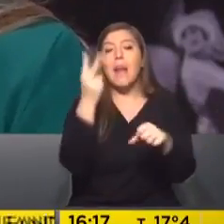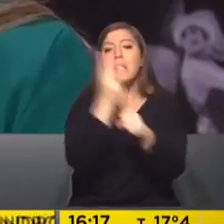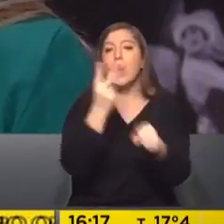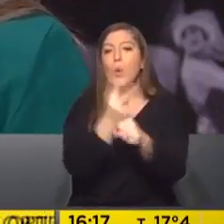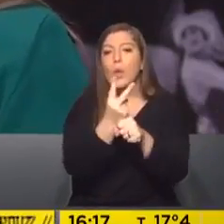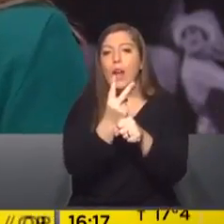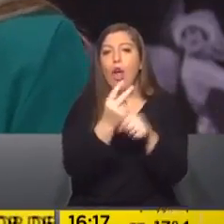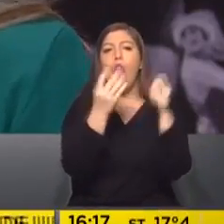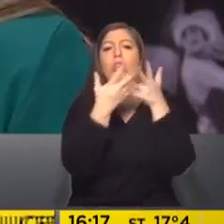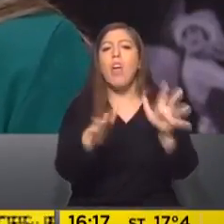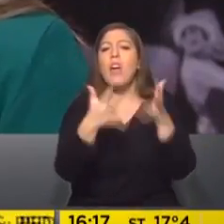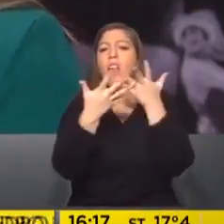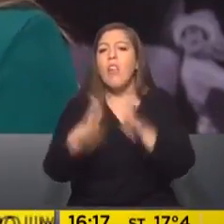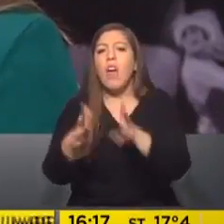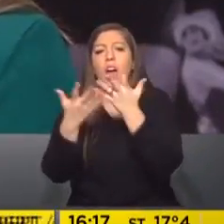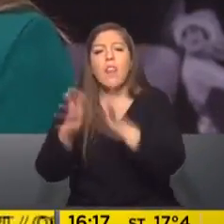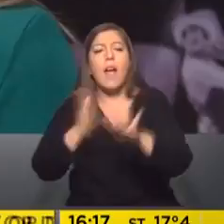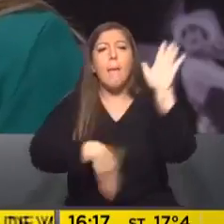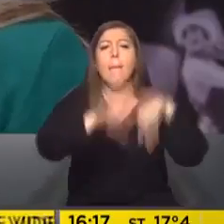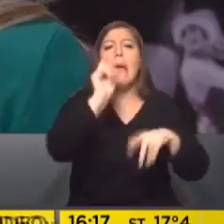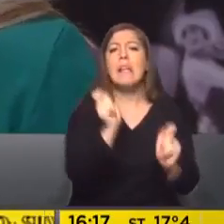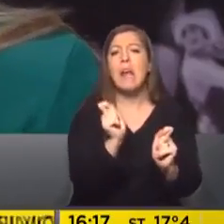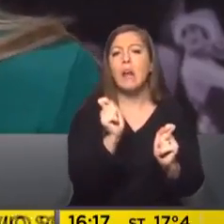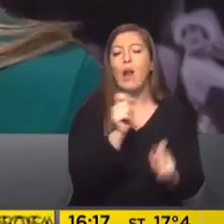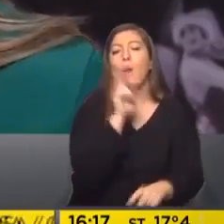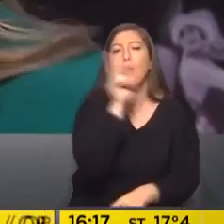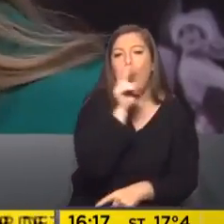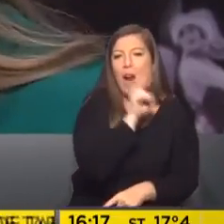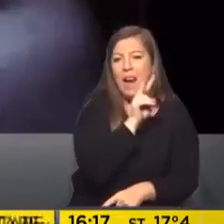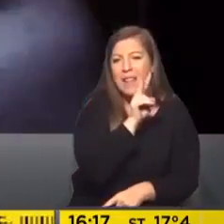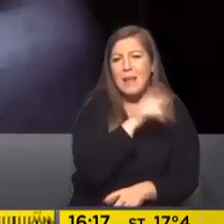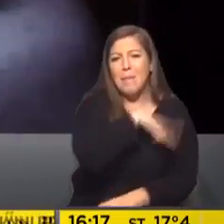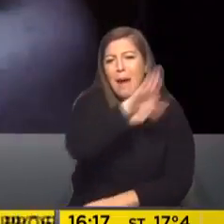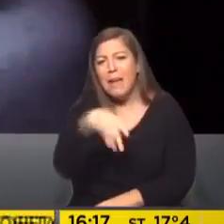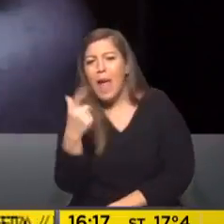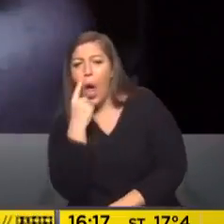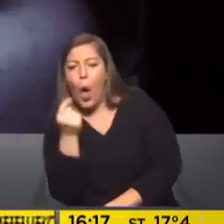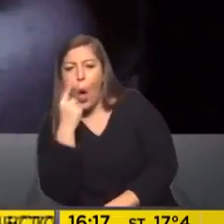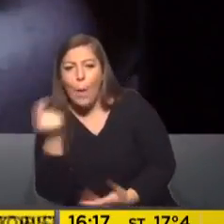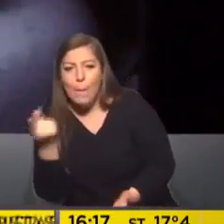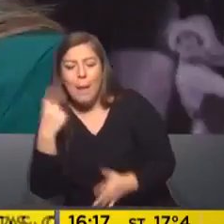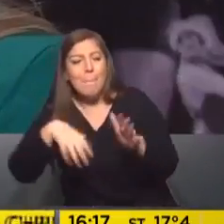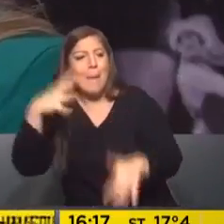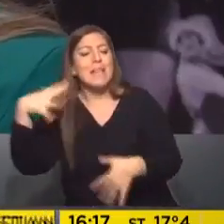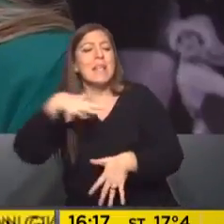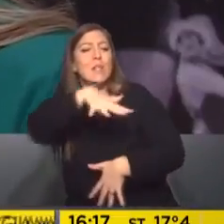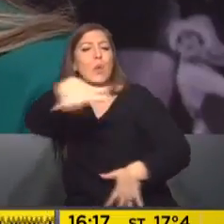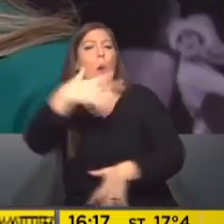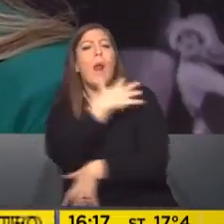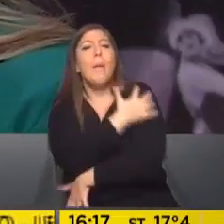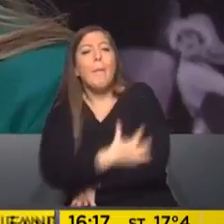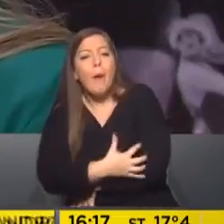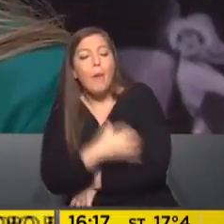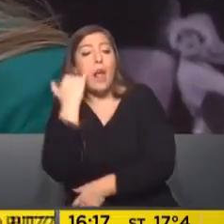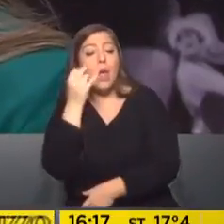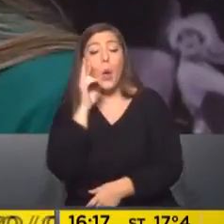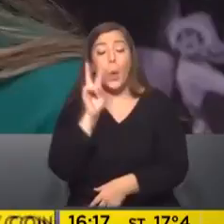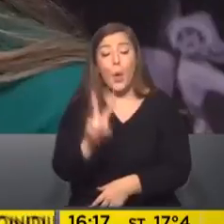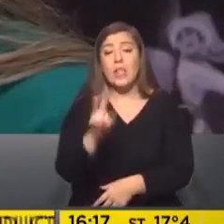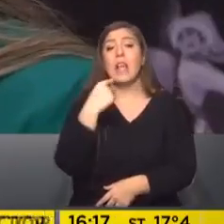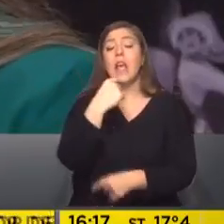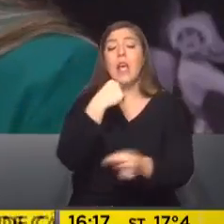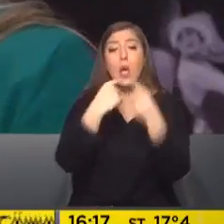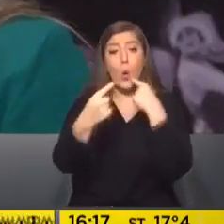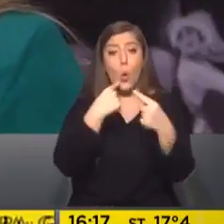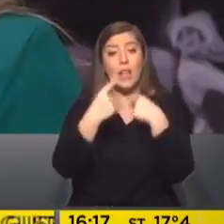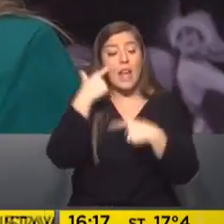fuerte de las mujeres que de los varones, sobre todo en sectores más vulnerables. Claro. Y cuando vos ves la encuesta de INDEC que hicieron en el